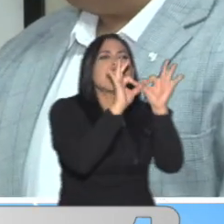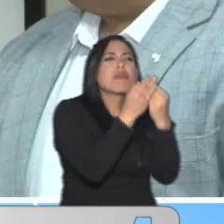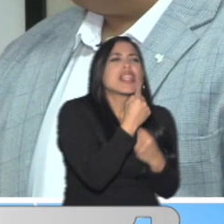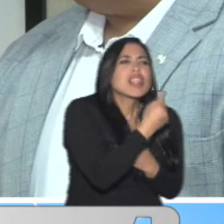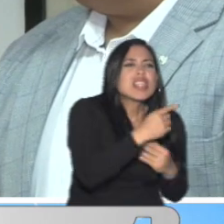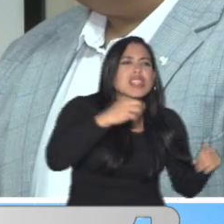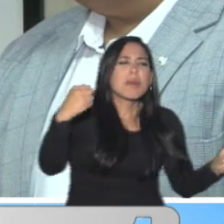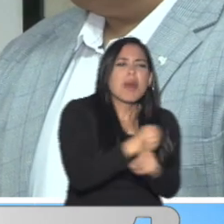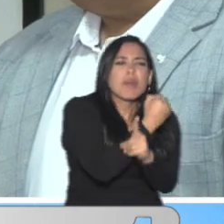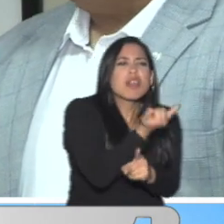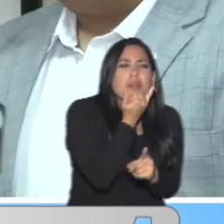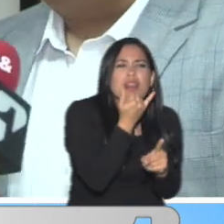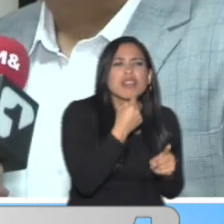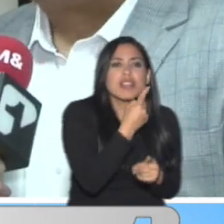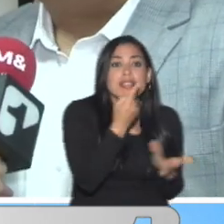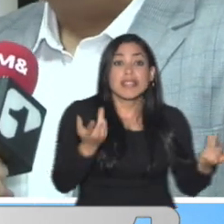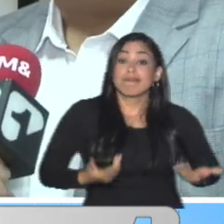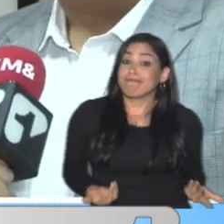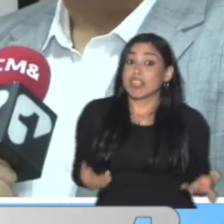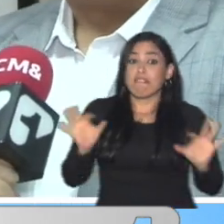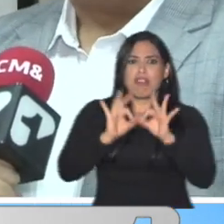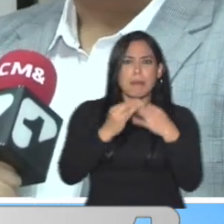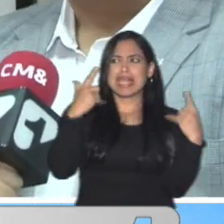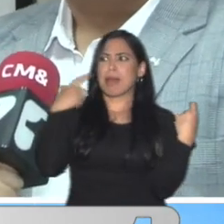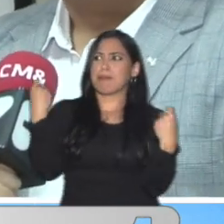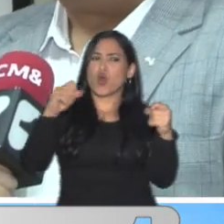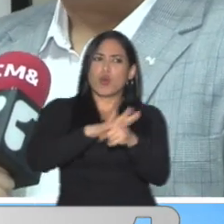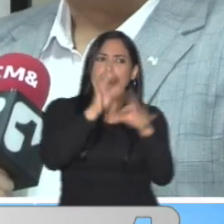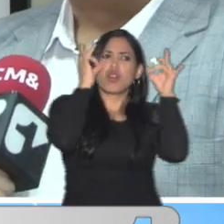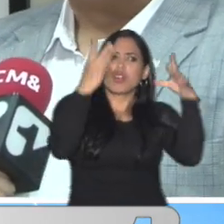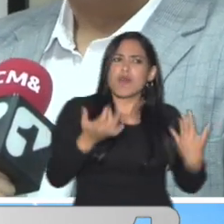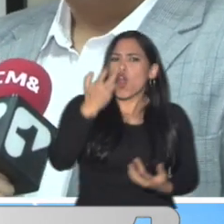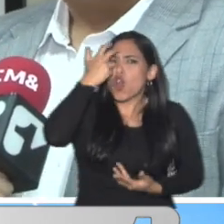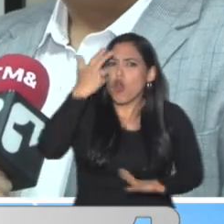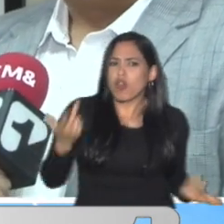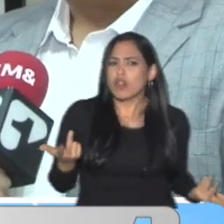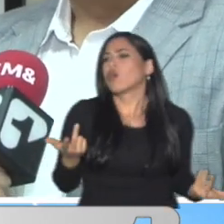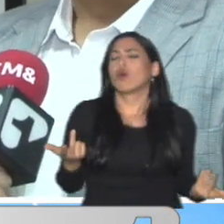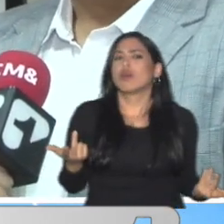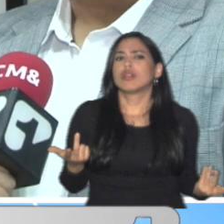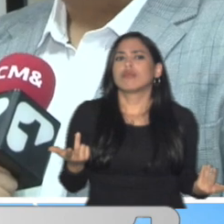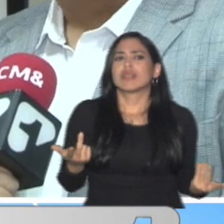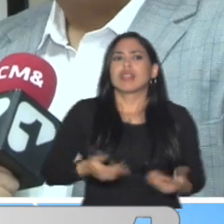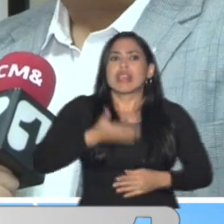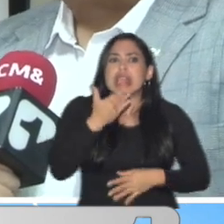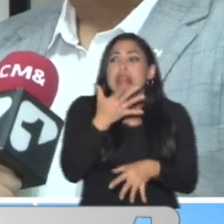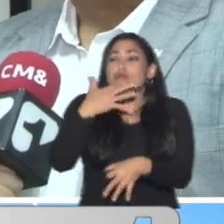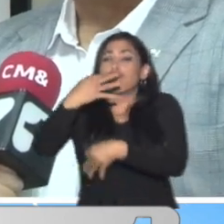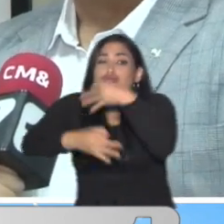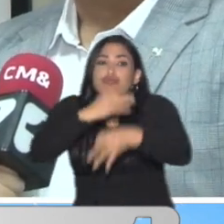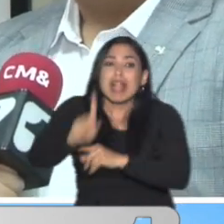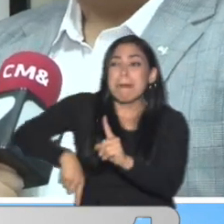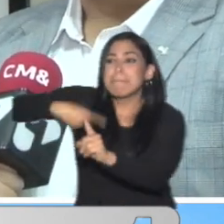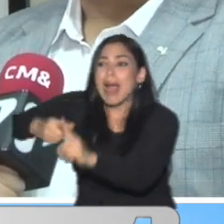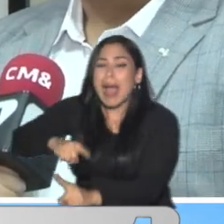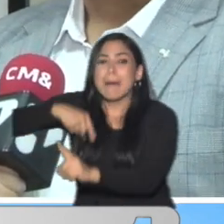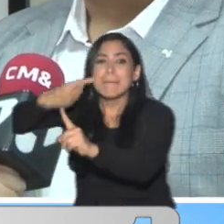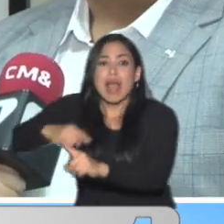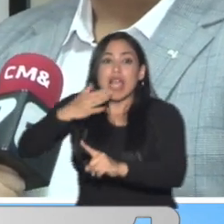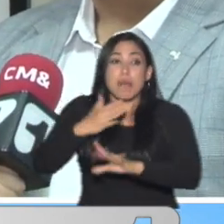sobre este lamentable hecho pues bueno están muy preocupados porque al parecer se han divulgado amenazas